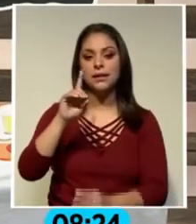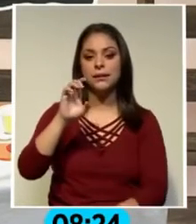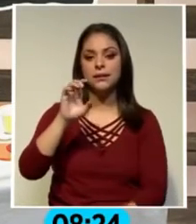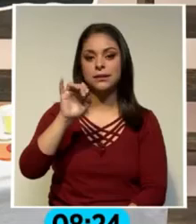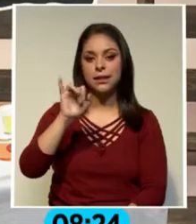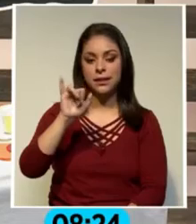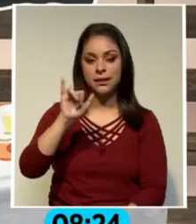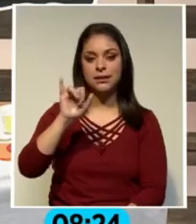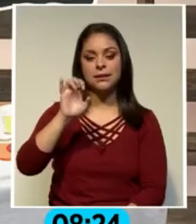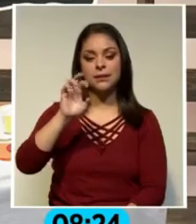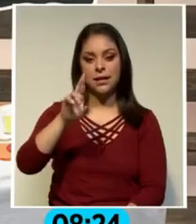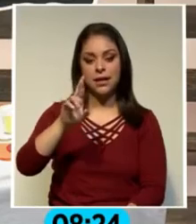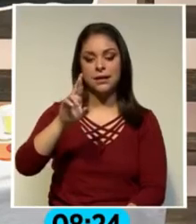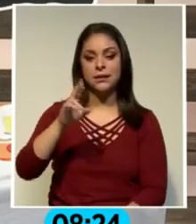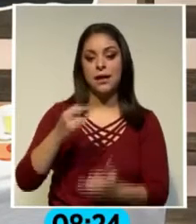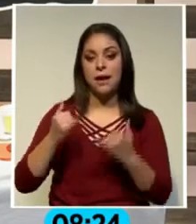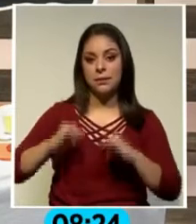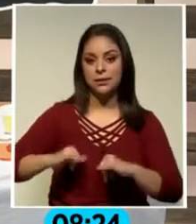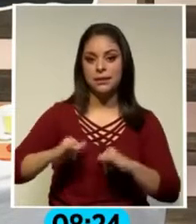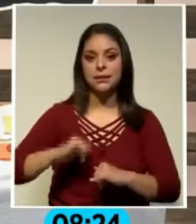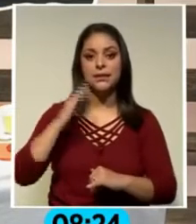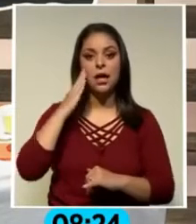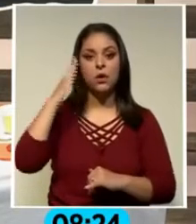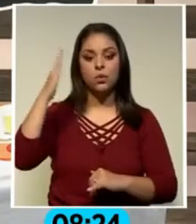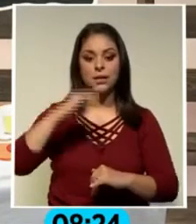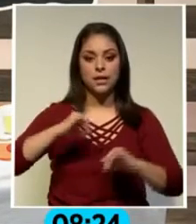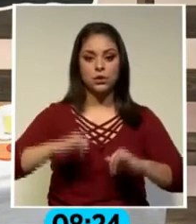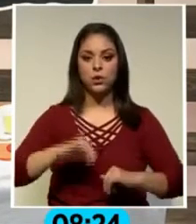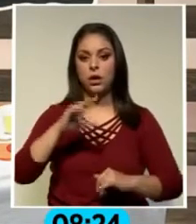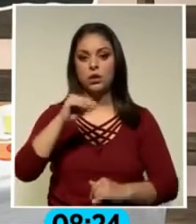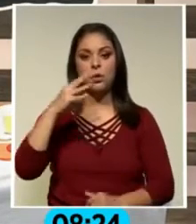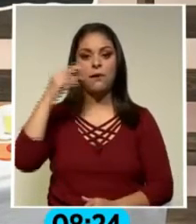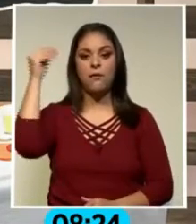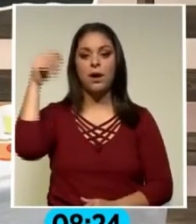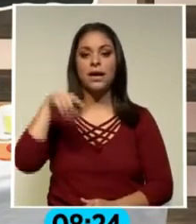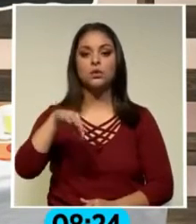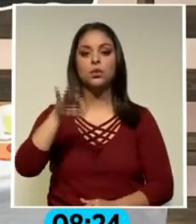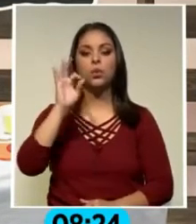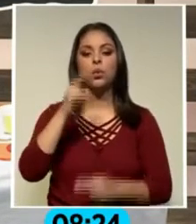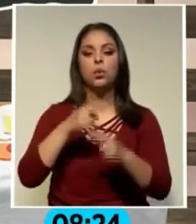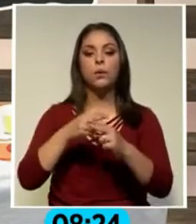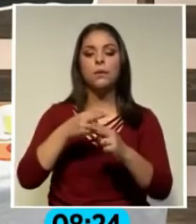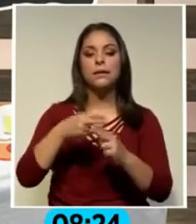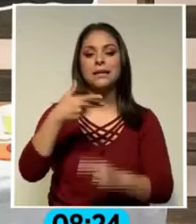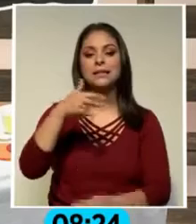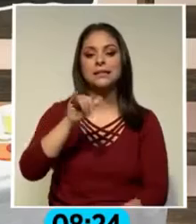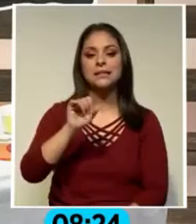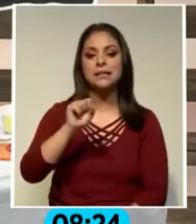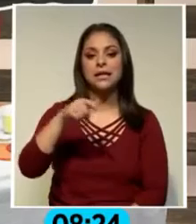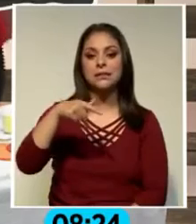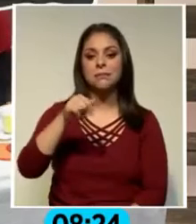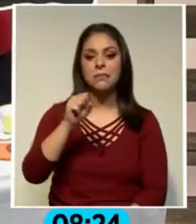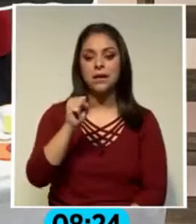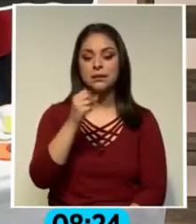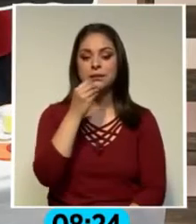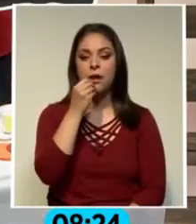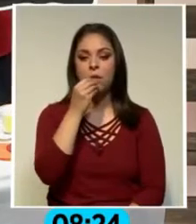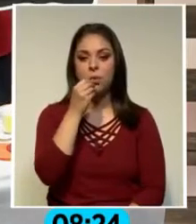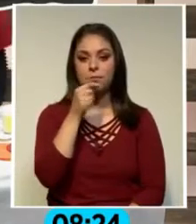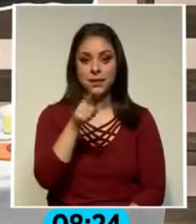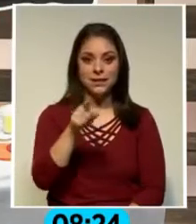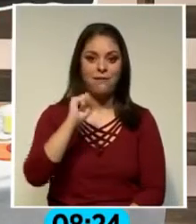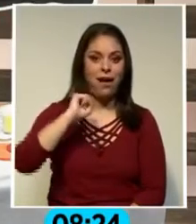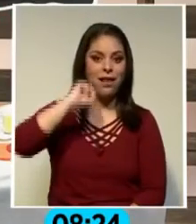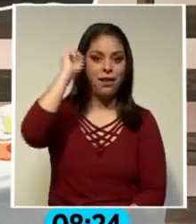Aquí estoy y no me voy, saludos a las niñas. Hola, saludos. Deyer escogió el nombre de Chispas de Sabor. Como va ganando, que lo puse. Sí, ese es el